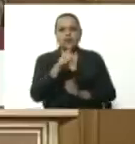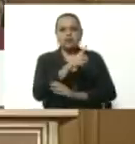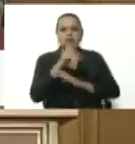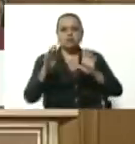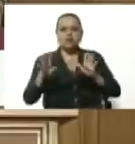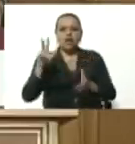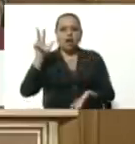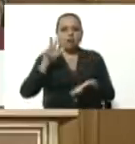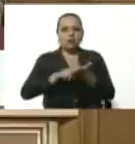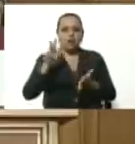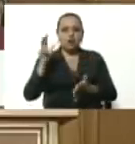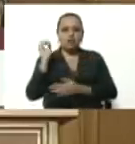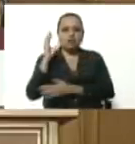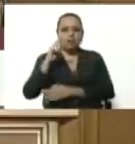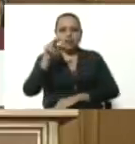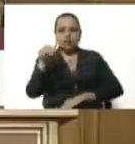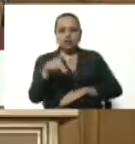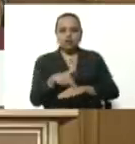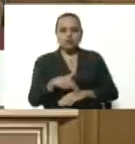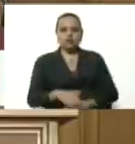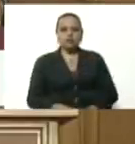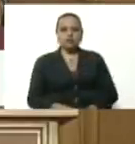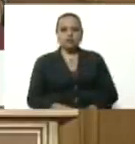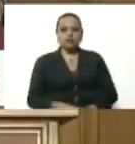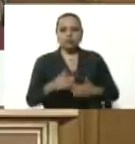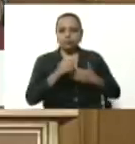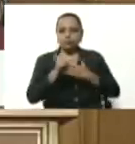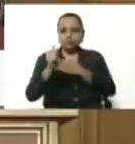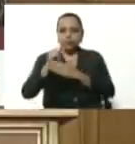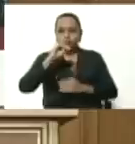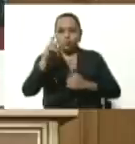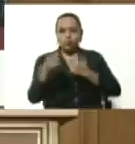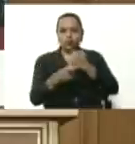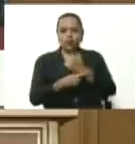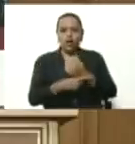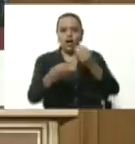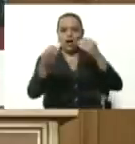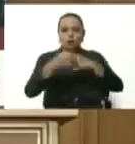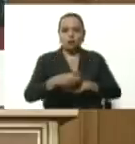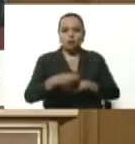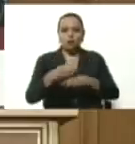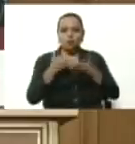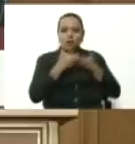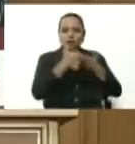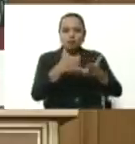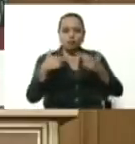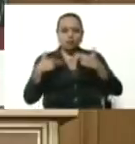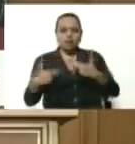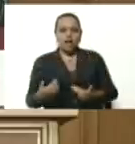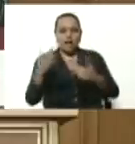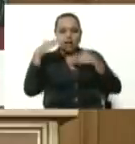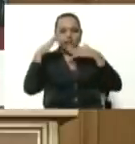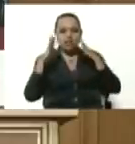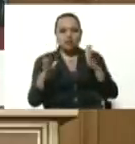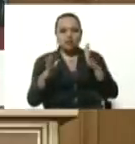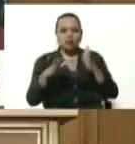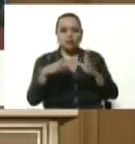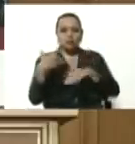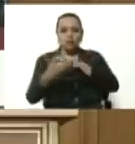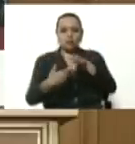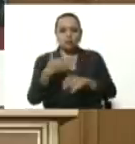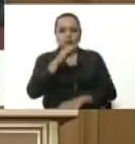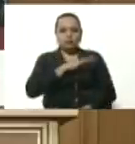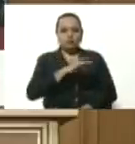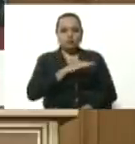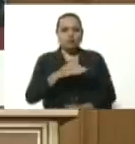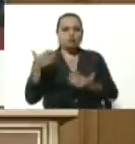aprueba la Asamblea Nacional dirigida por Guaidó el acuerdo para la autorización de ayuda humanitaria para atender la crisis social que sufre el